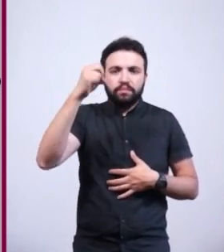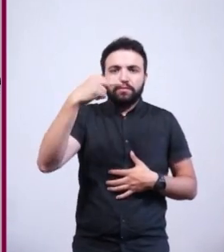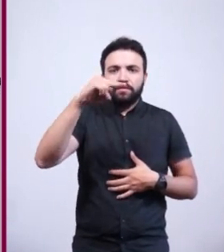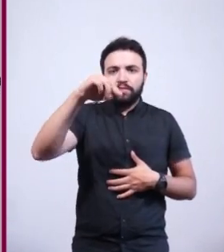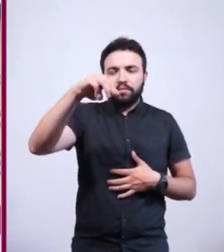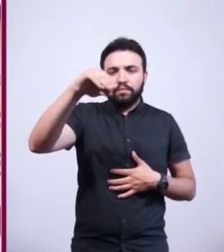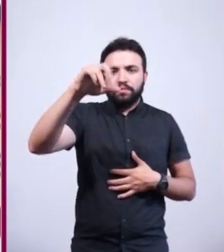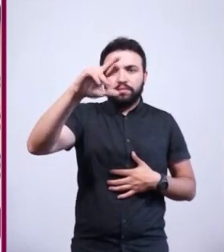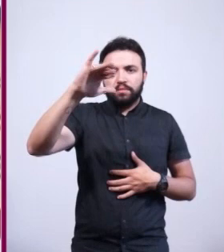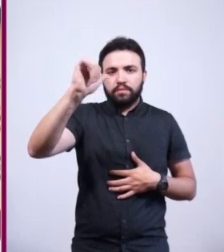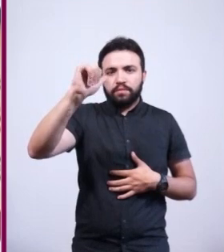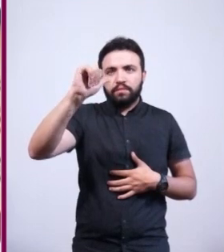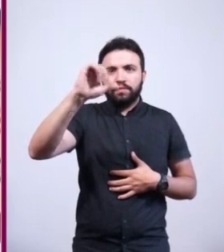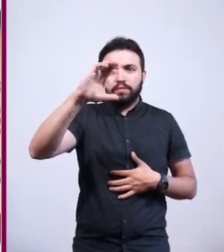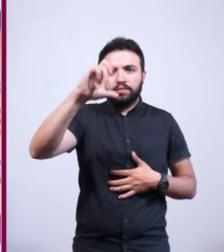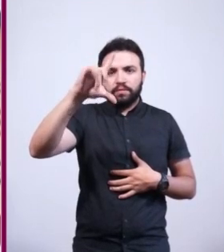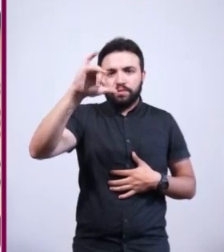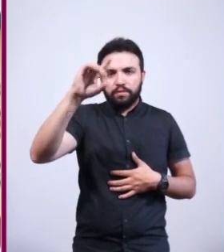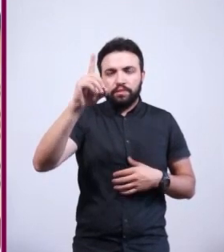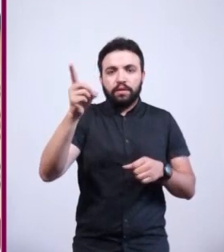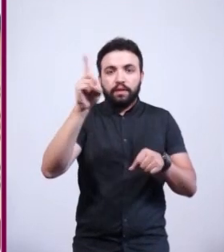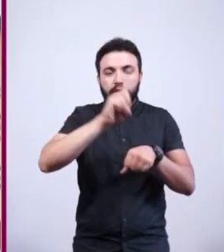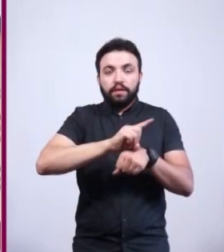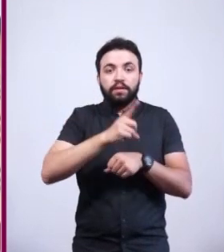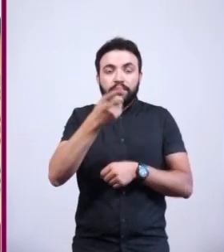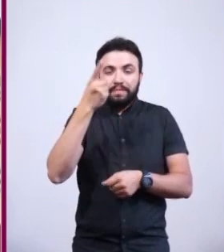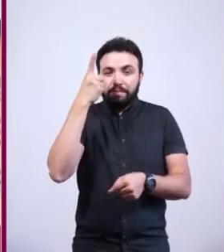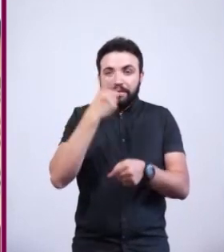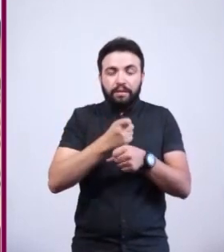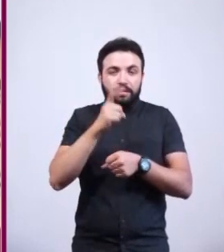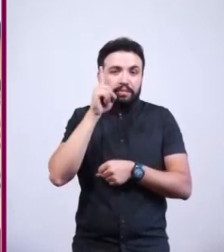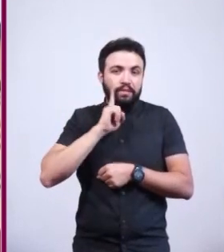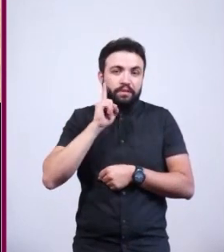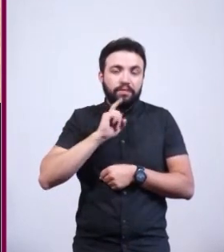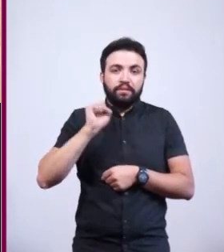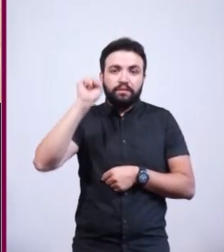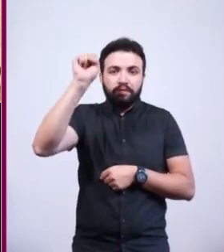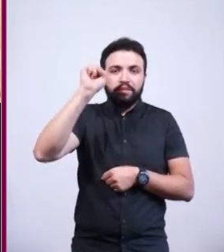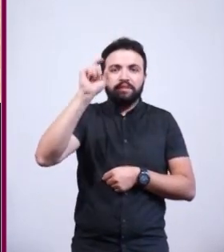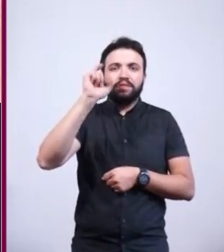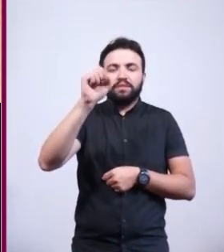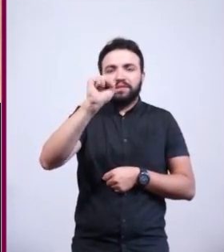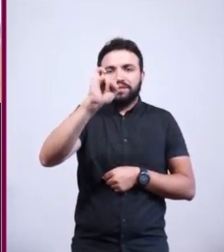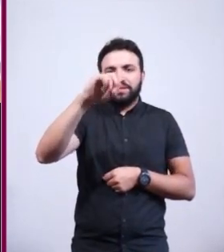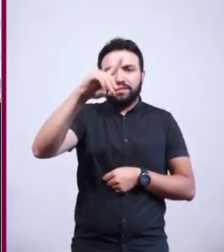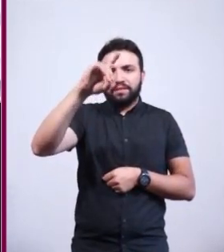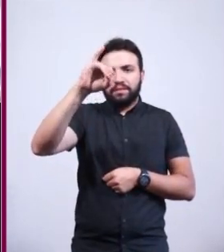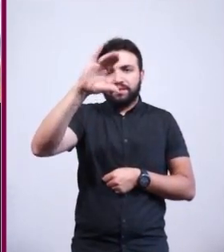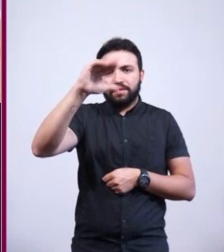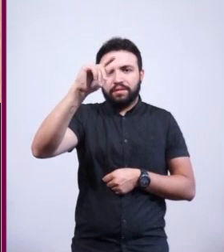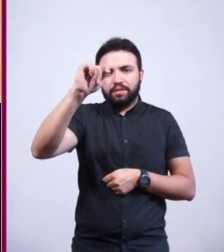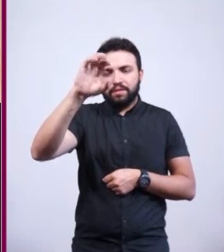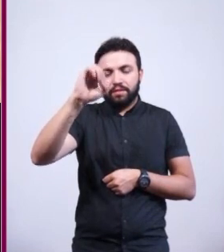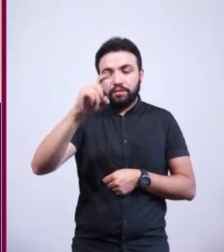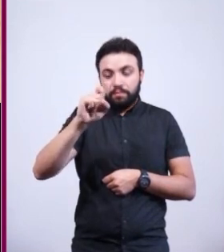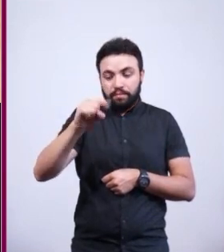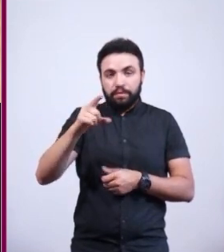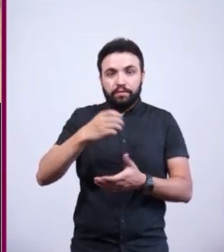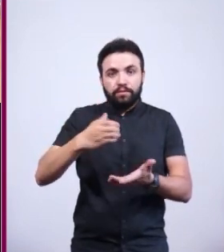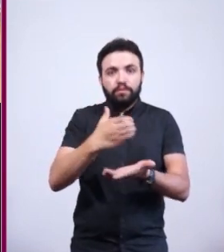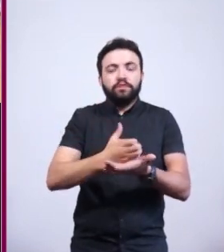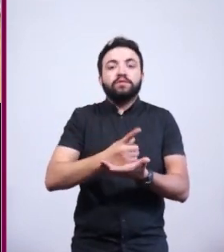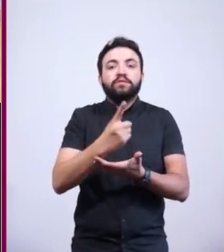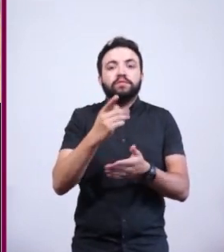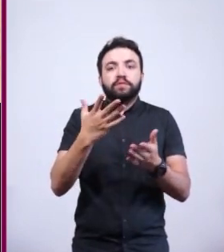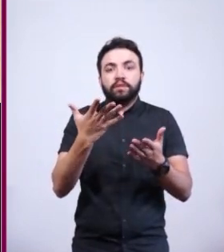Díaz, que fue una de las primeras feministas y sindicalistas de la ciudad, que justo luchó por